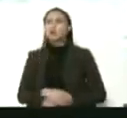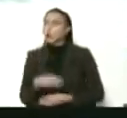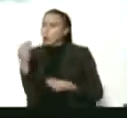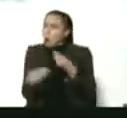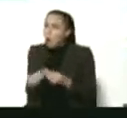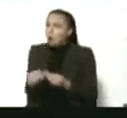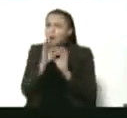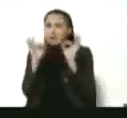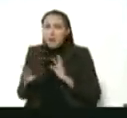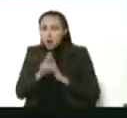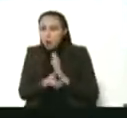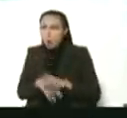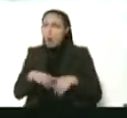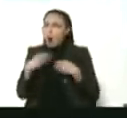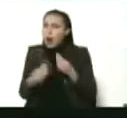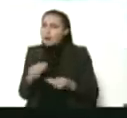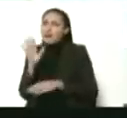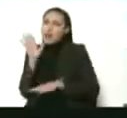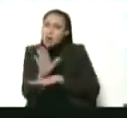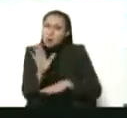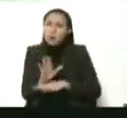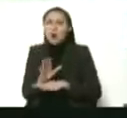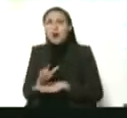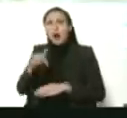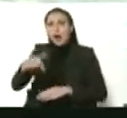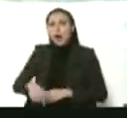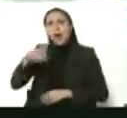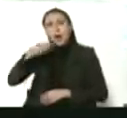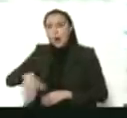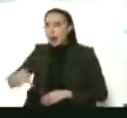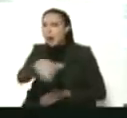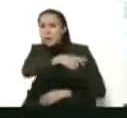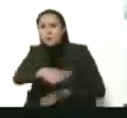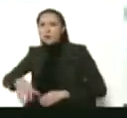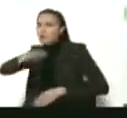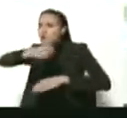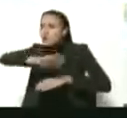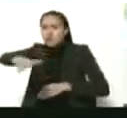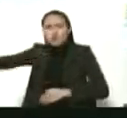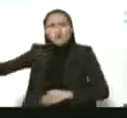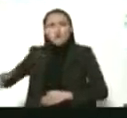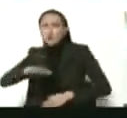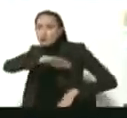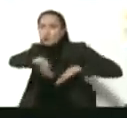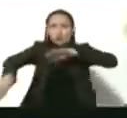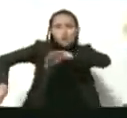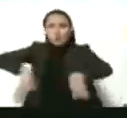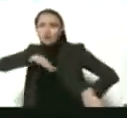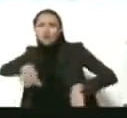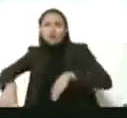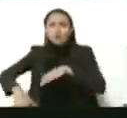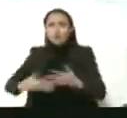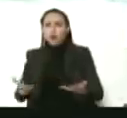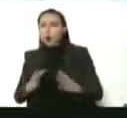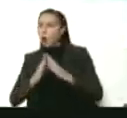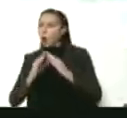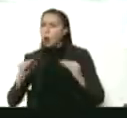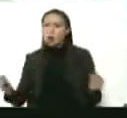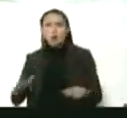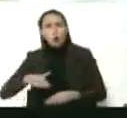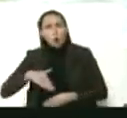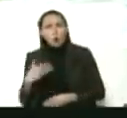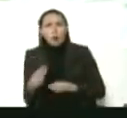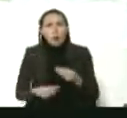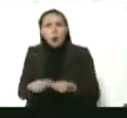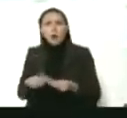de bioseguridad para proteger a los bañistas que van a bajar a La Guaira y todo lo que nosotros sí